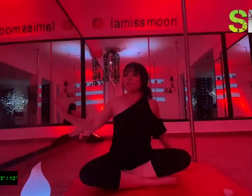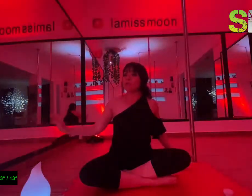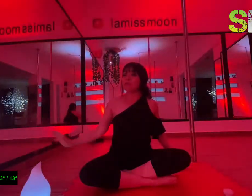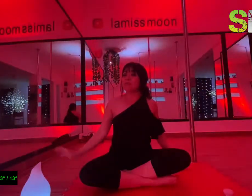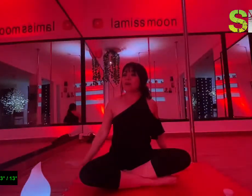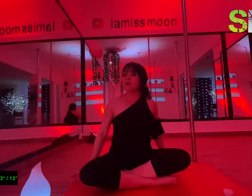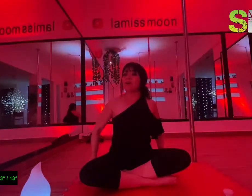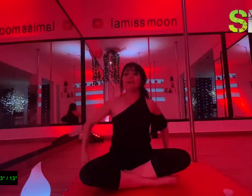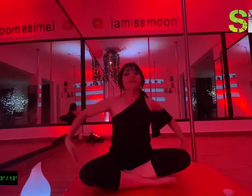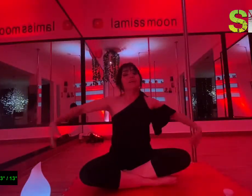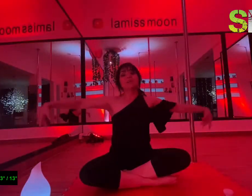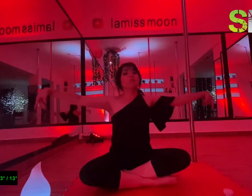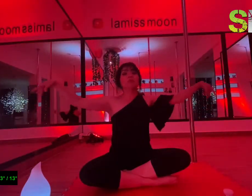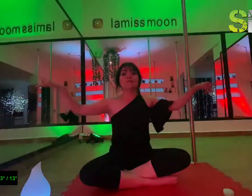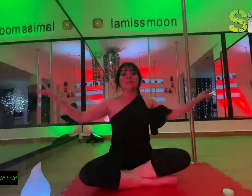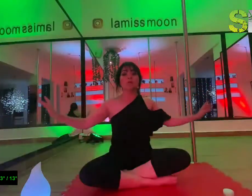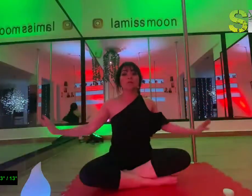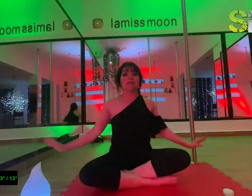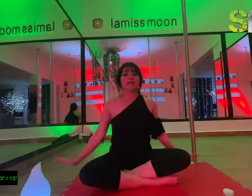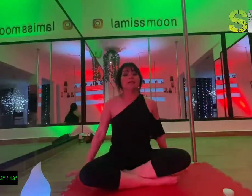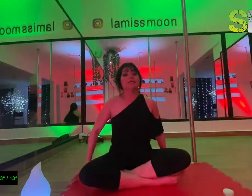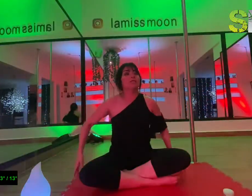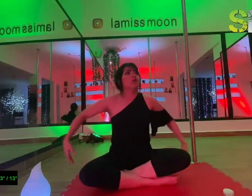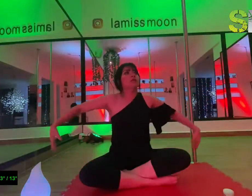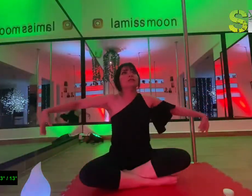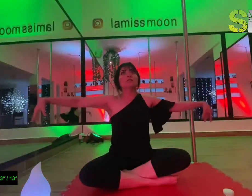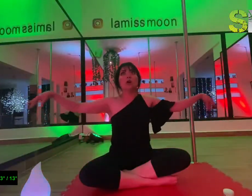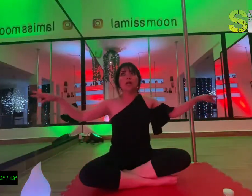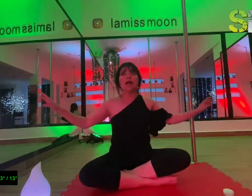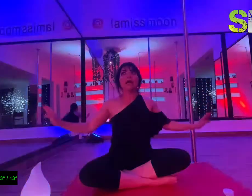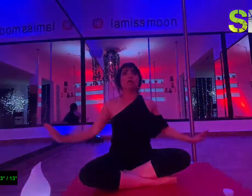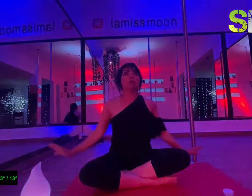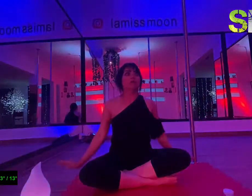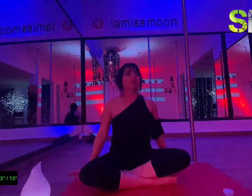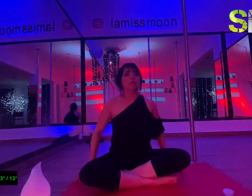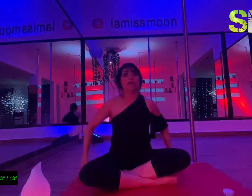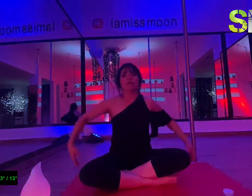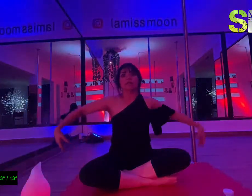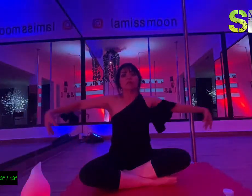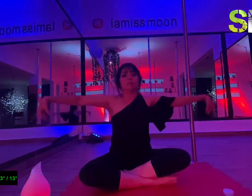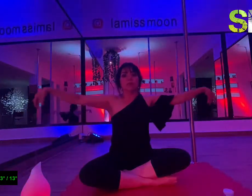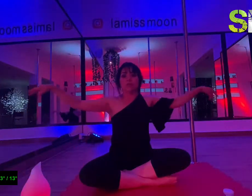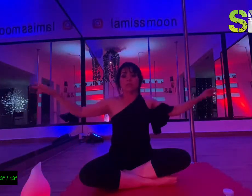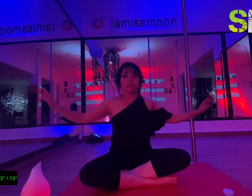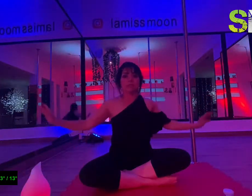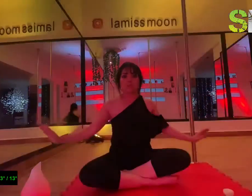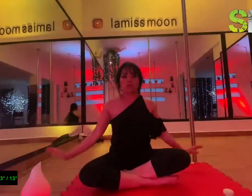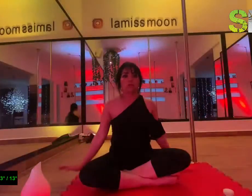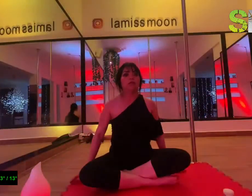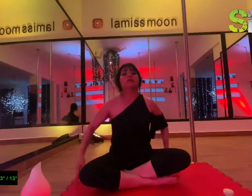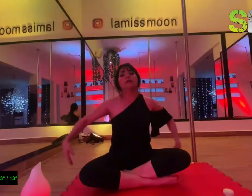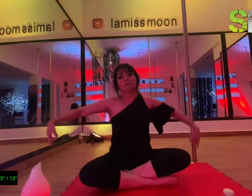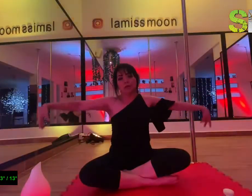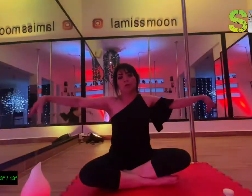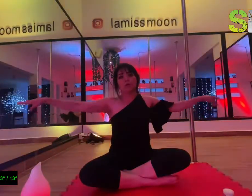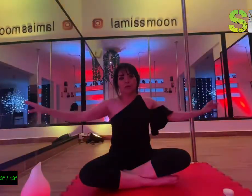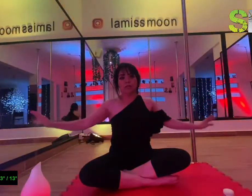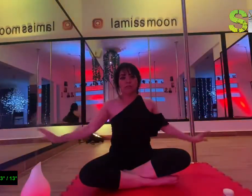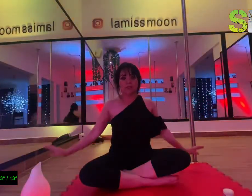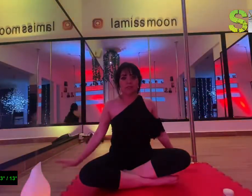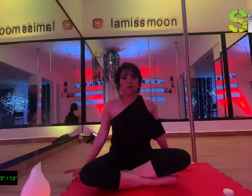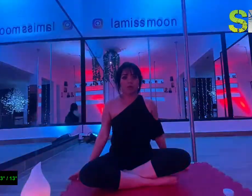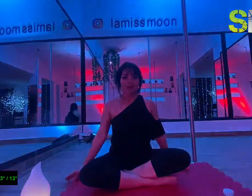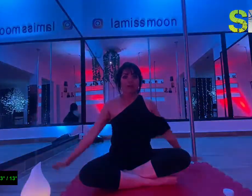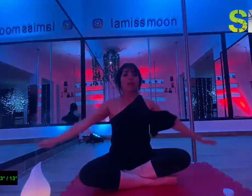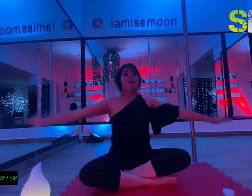poner bonita, ¿ok? Esto lo puedo hacer, acuérdense, si no quiero estar sola, no quiero estar, estoy viendo la televisión, también lo